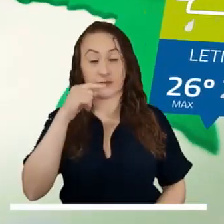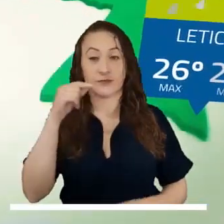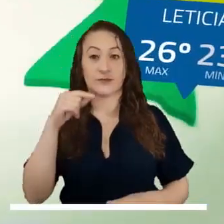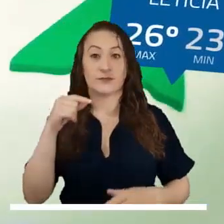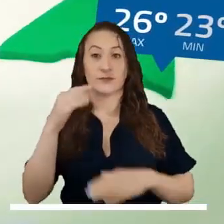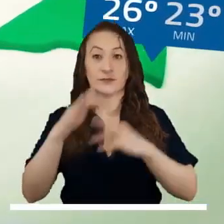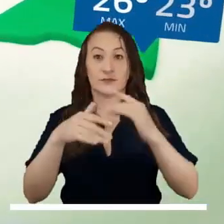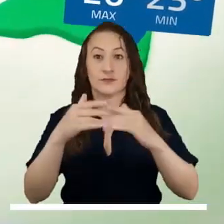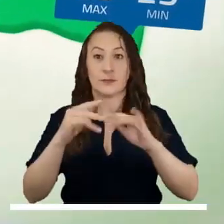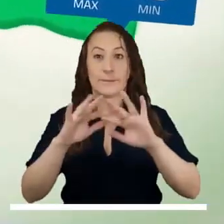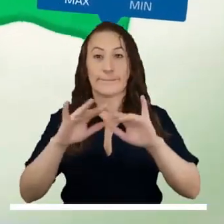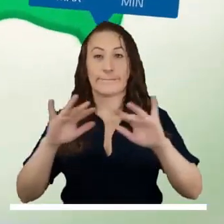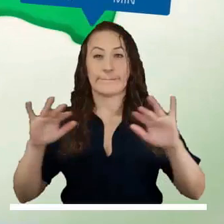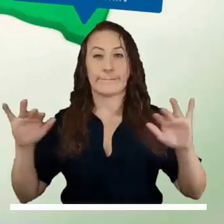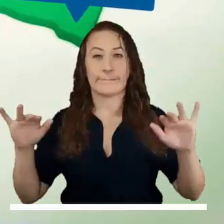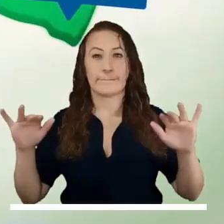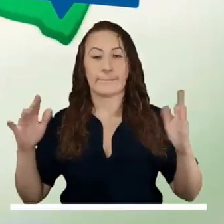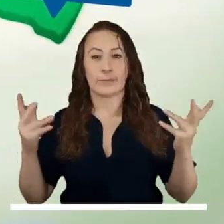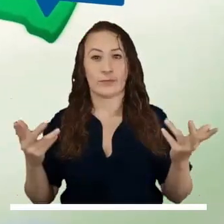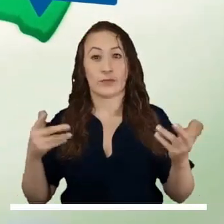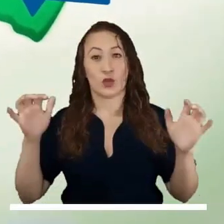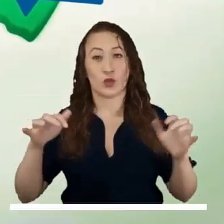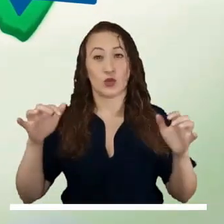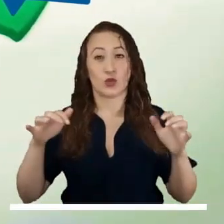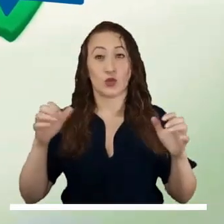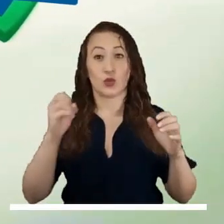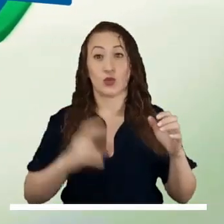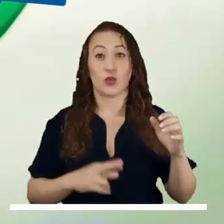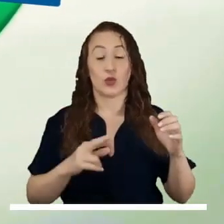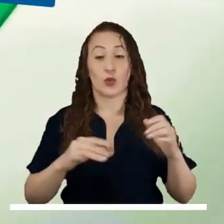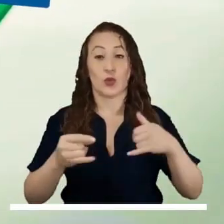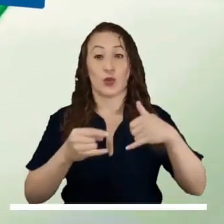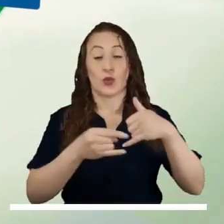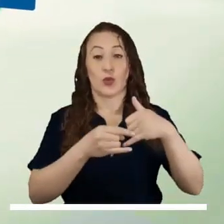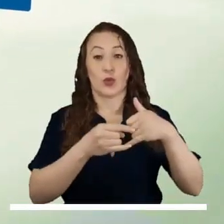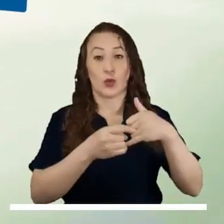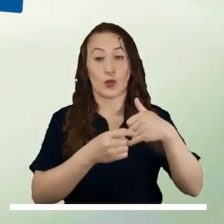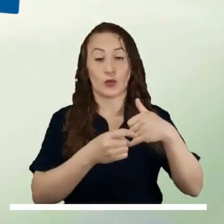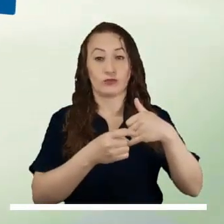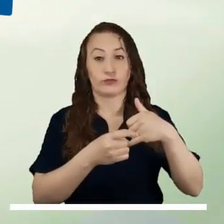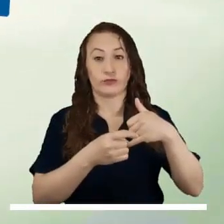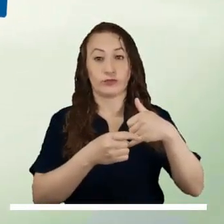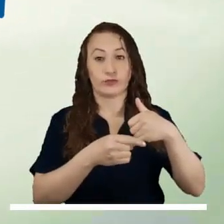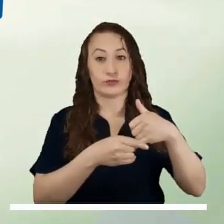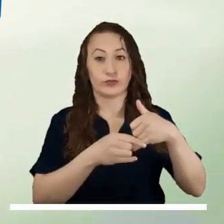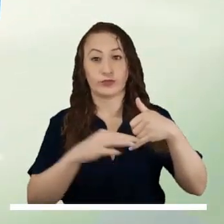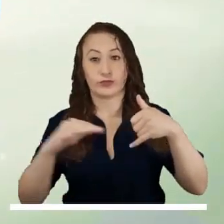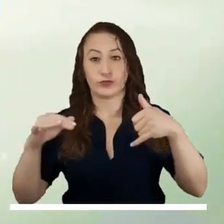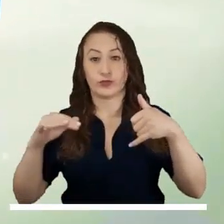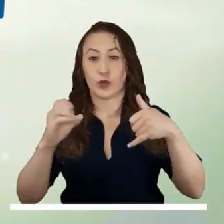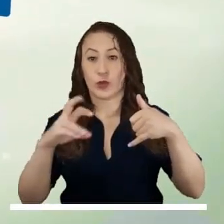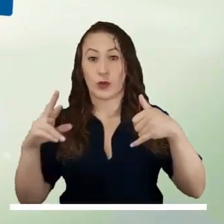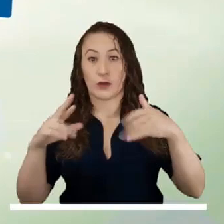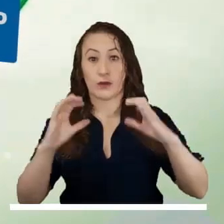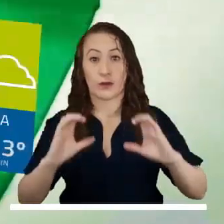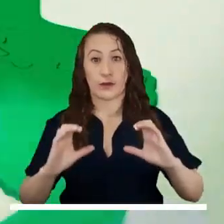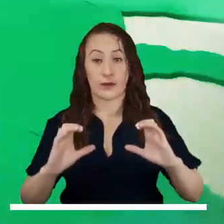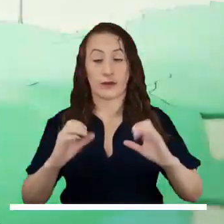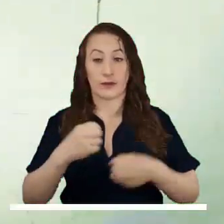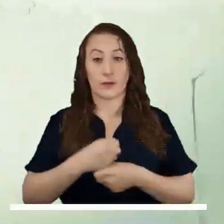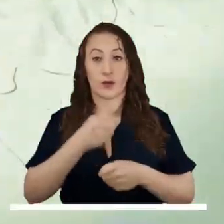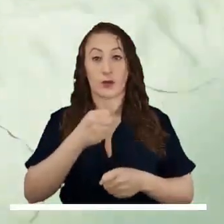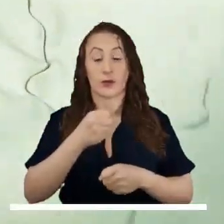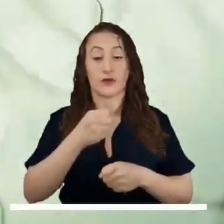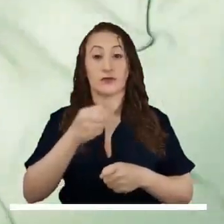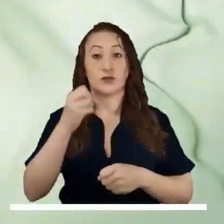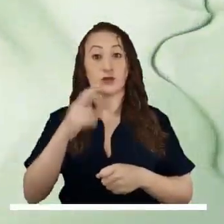estima cielo mayormente nublado con algunas lluvias al sur de Guainía, oriente de Caquetá y Vaupés. No se descartan lloviznas en el occidente